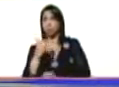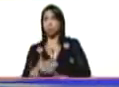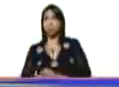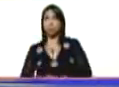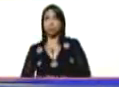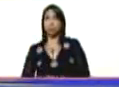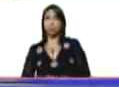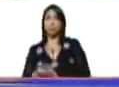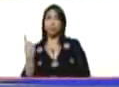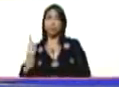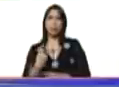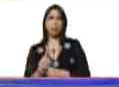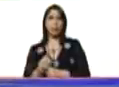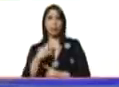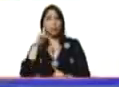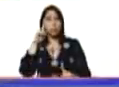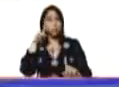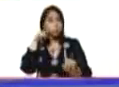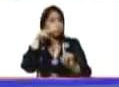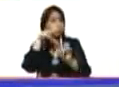Y debemos poner el foco,